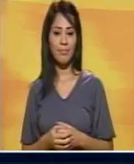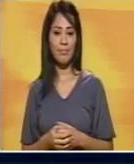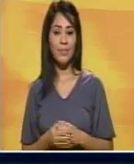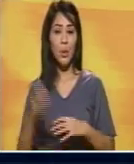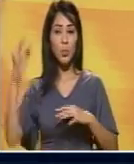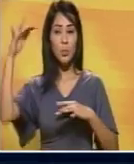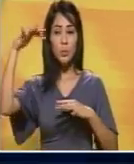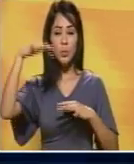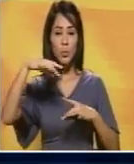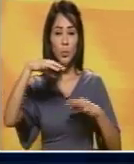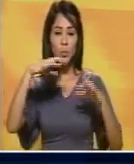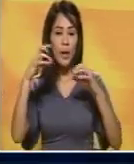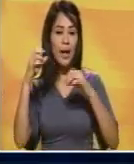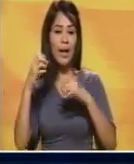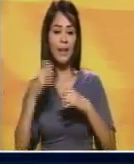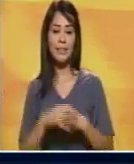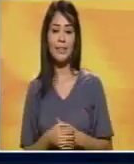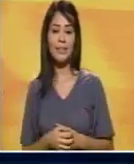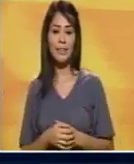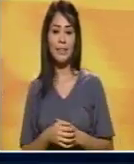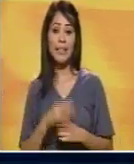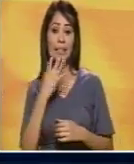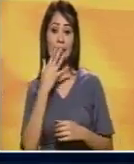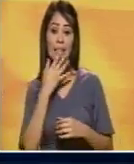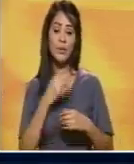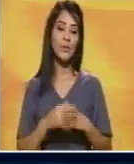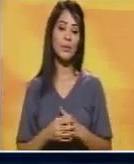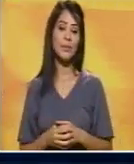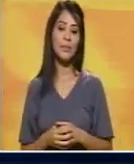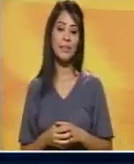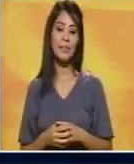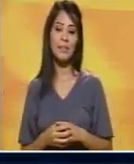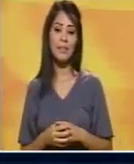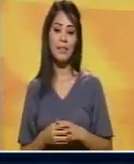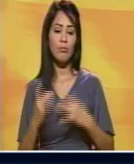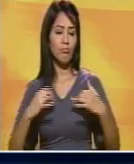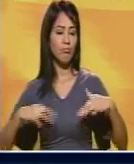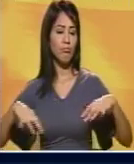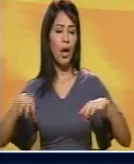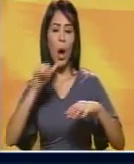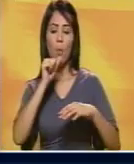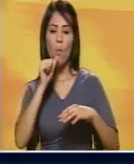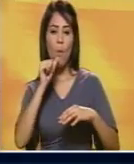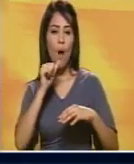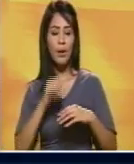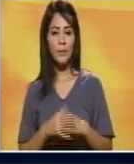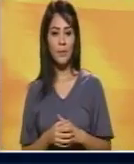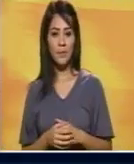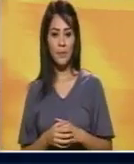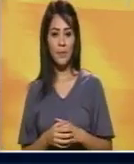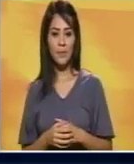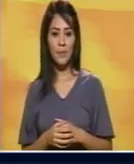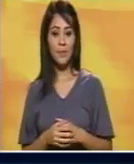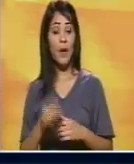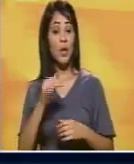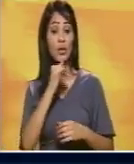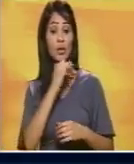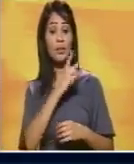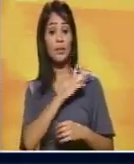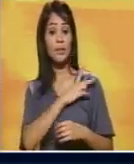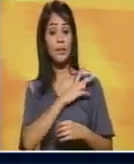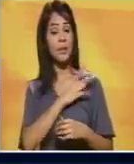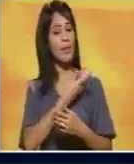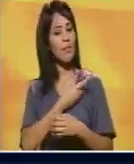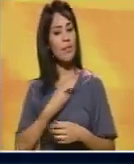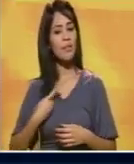nevadas más hermosas. A esas tierras fértiles que se alimentan de las mágicas aguas del Chama y el Mucujún, Noticiero Venevisión les desea